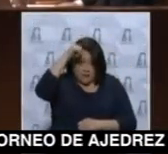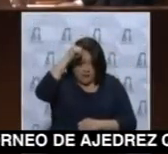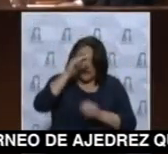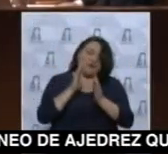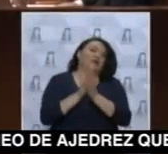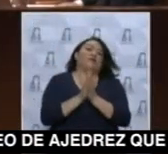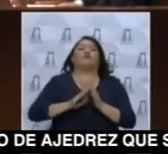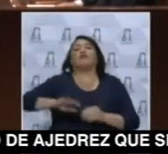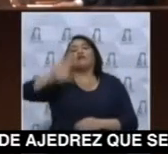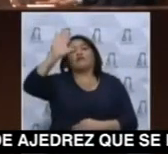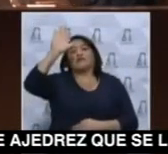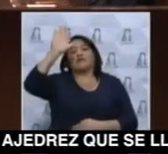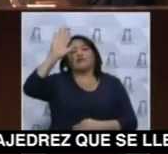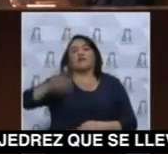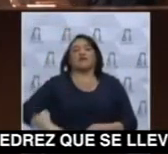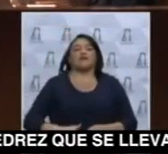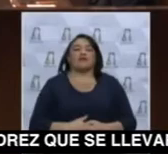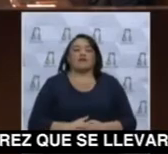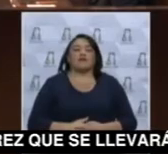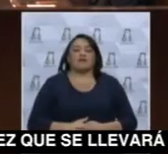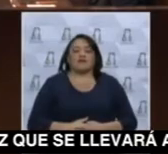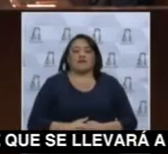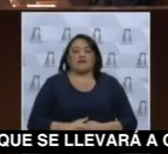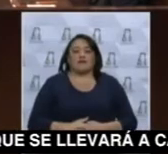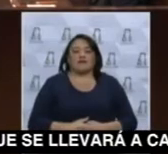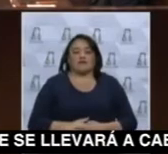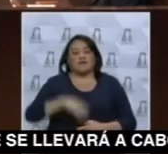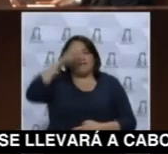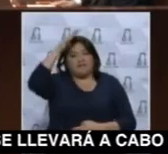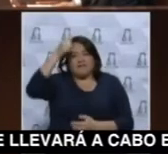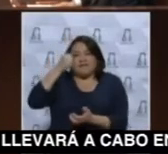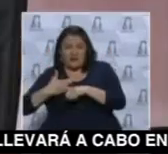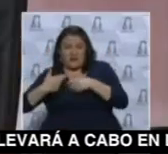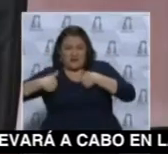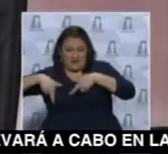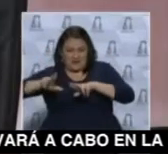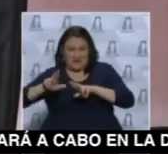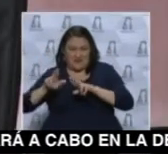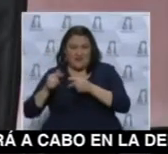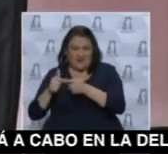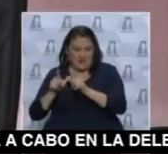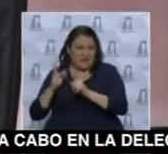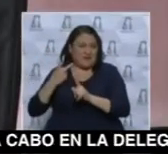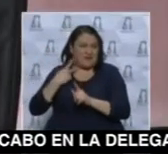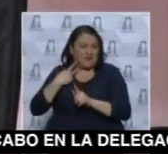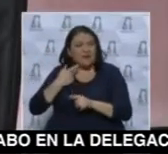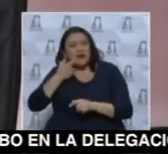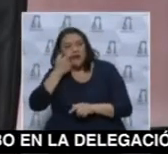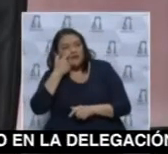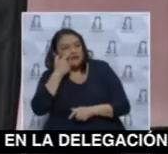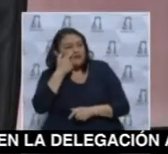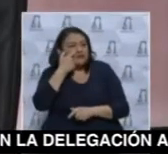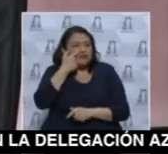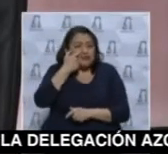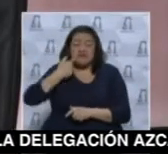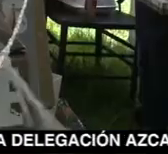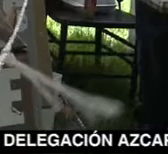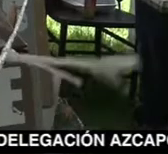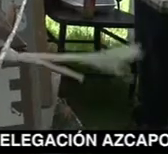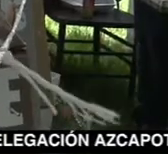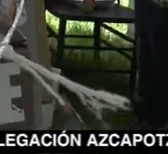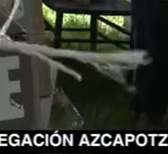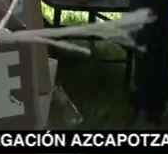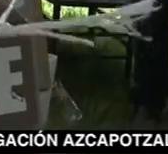por unanimidad que la elección presidencial fue válida, la presidenta del tribunal reconoció la participación de millones de mexicanos